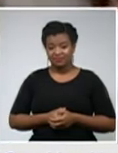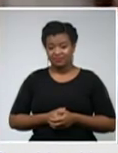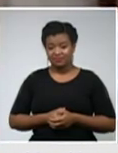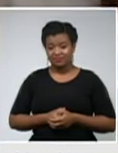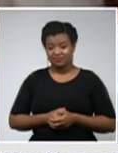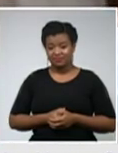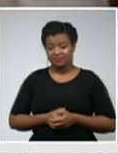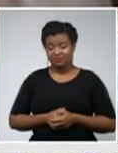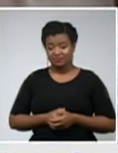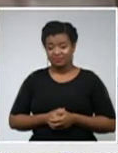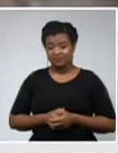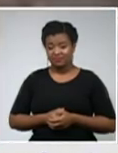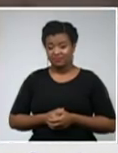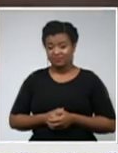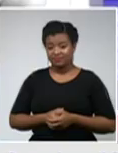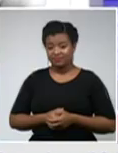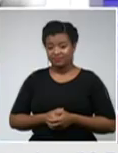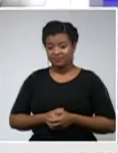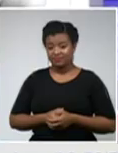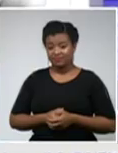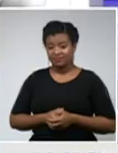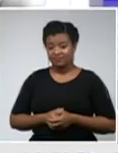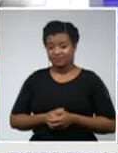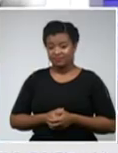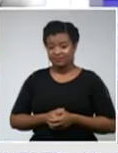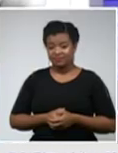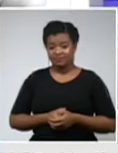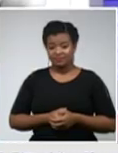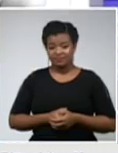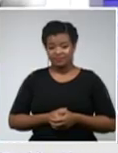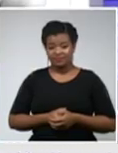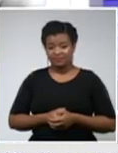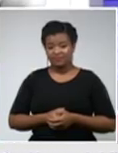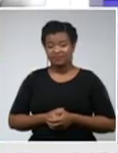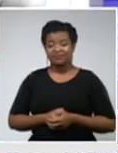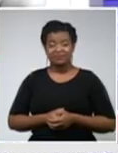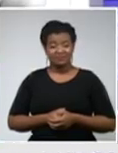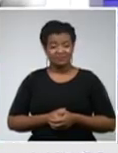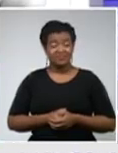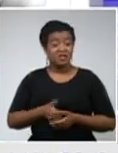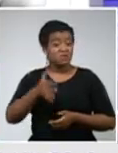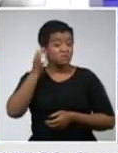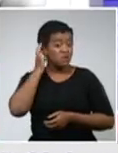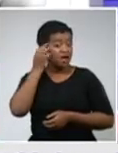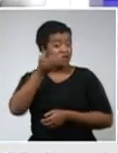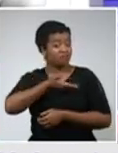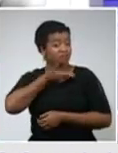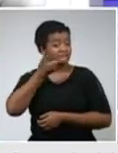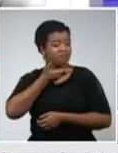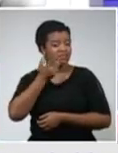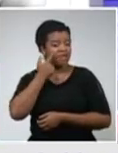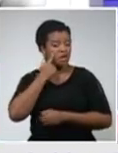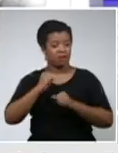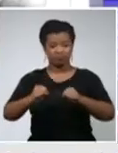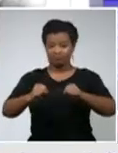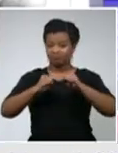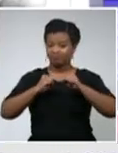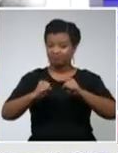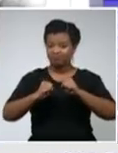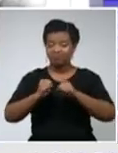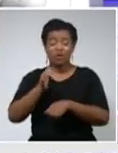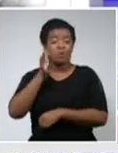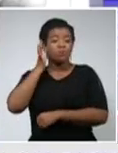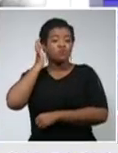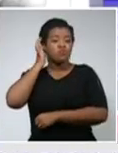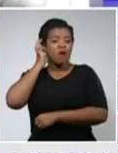la caló el pavor. Un testimonio que nos muestra la hidalguía de nuestras mujeres este 8 de